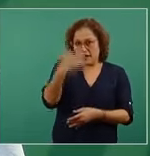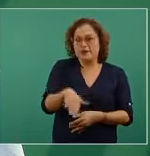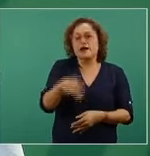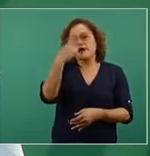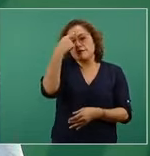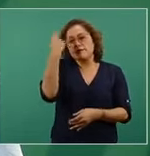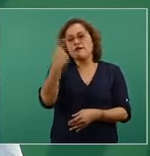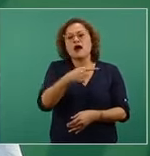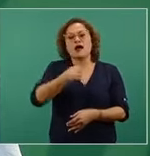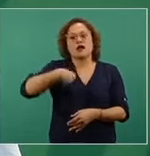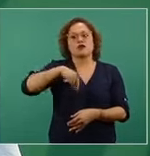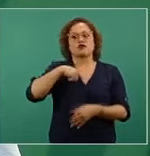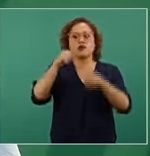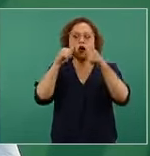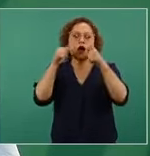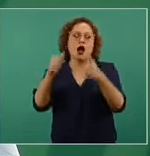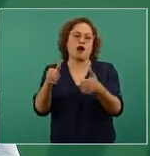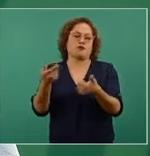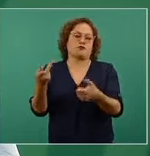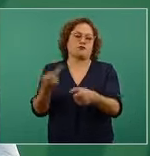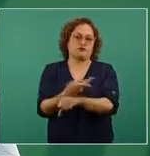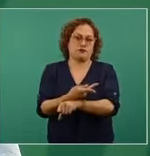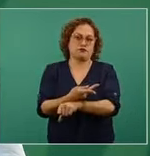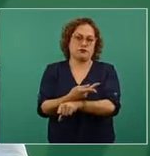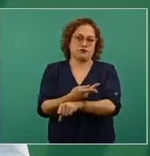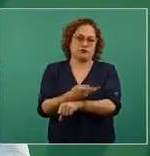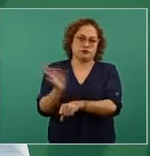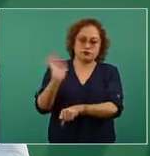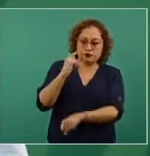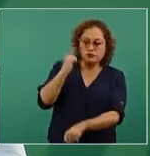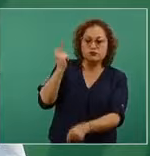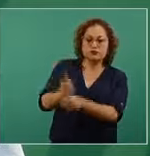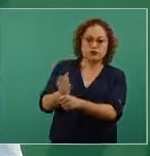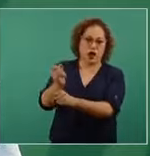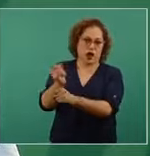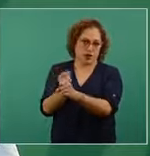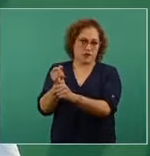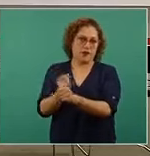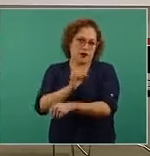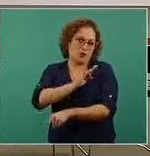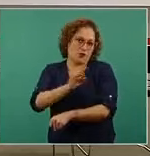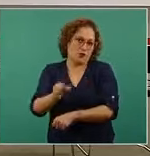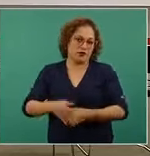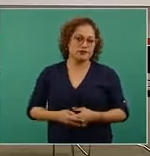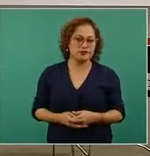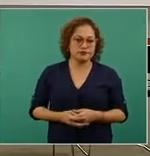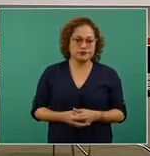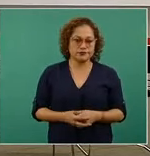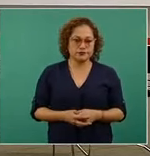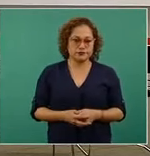para que también nosotros podamos realizar pues las acciones de investigación pertinentes